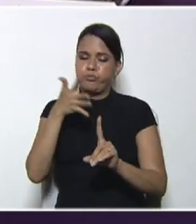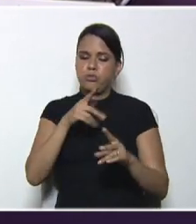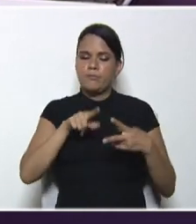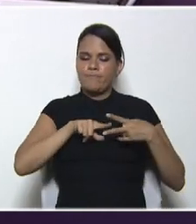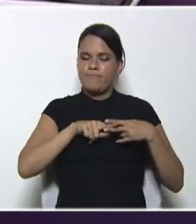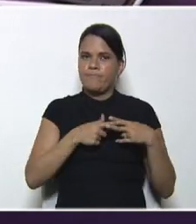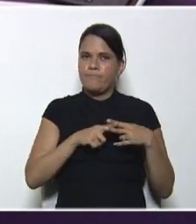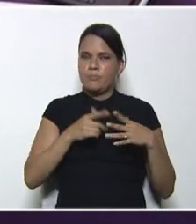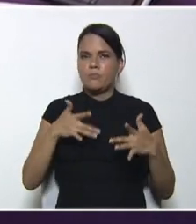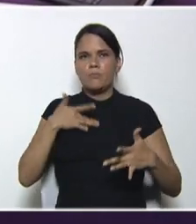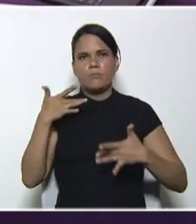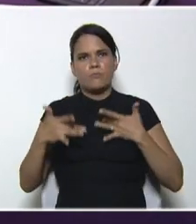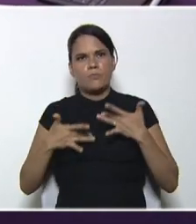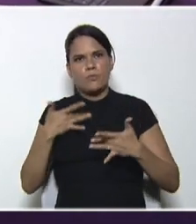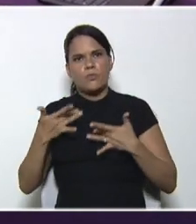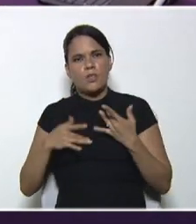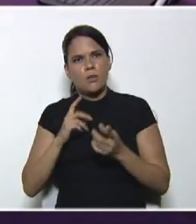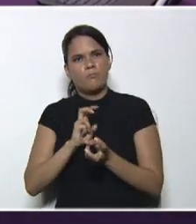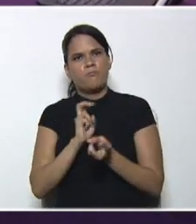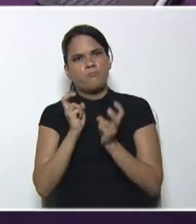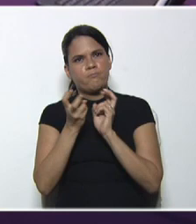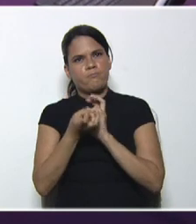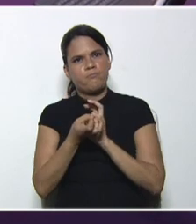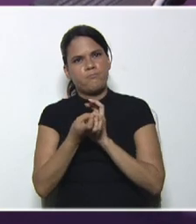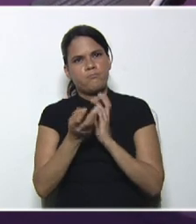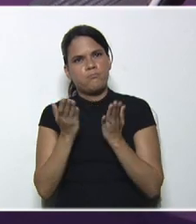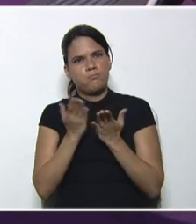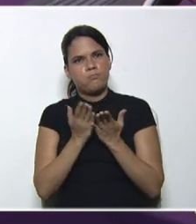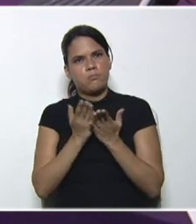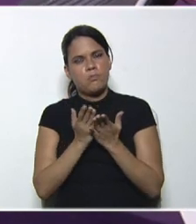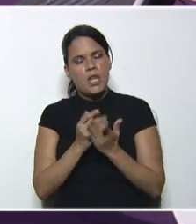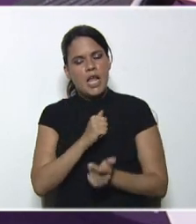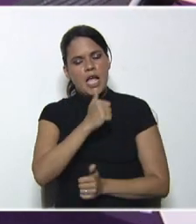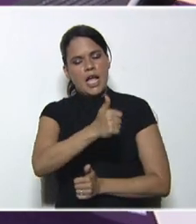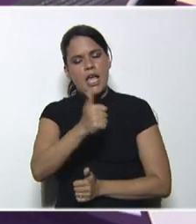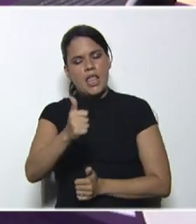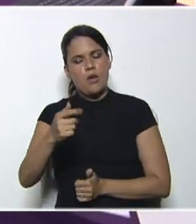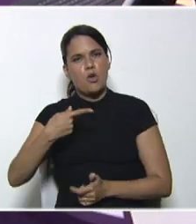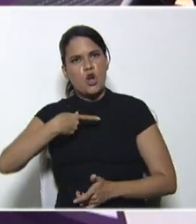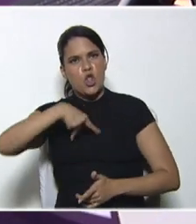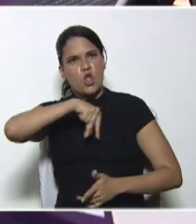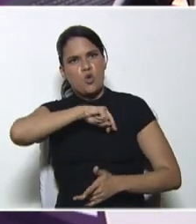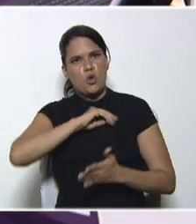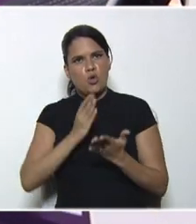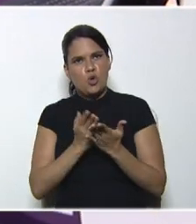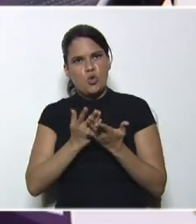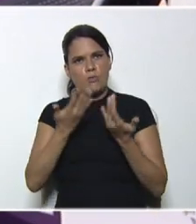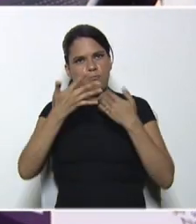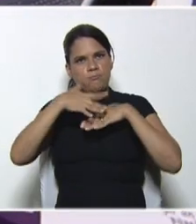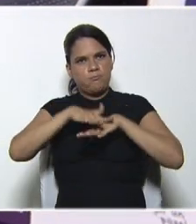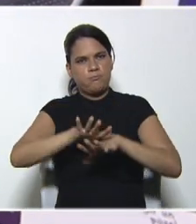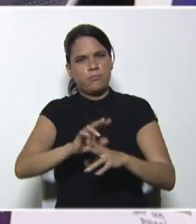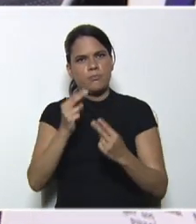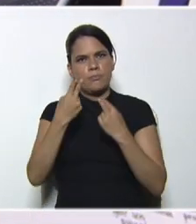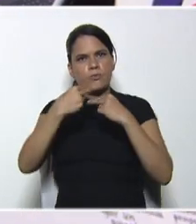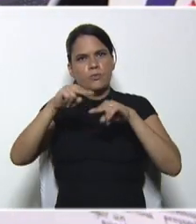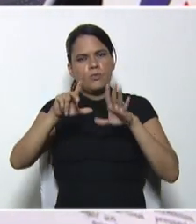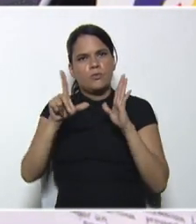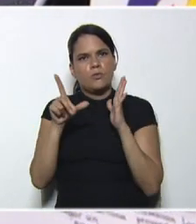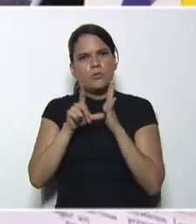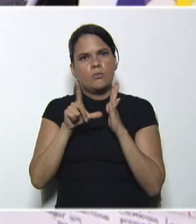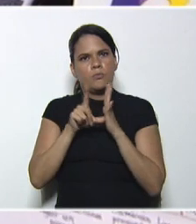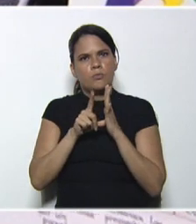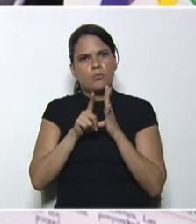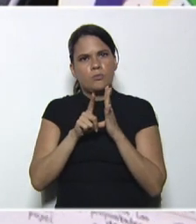sugerencias, actividades y adaptaciones curriculares para cada uno de nuestros estudiantes integrados en el nivel de